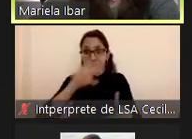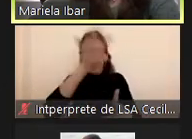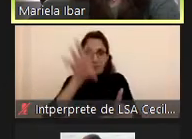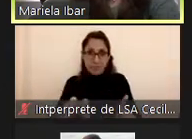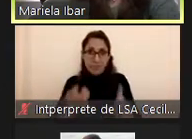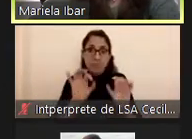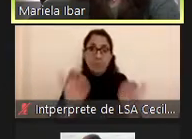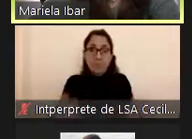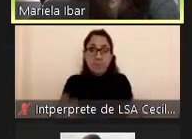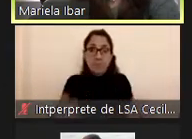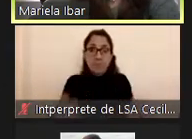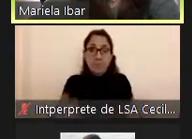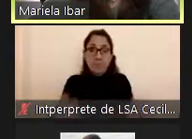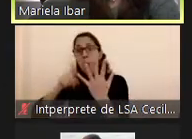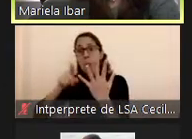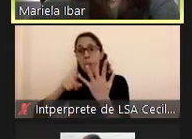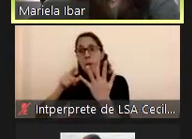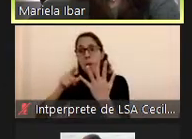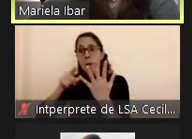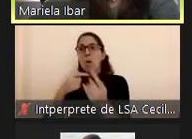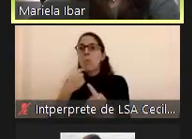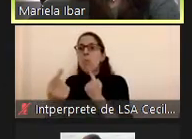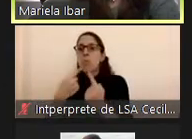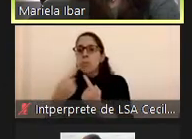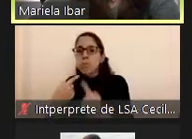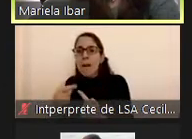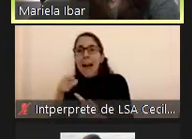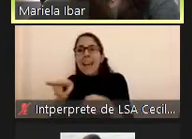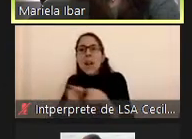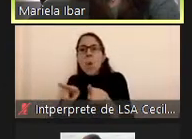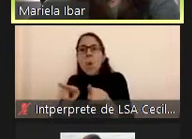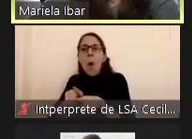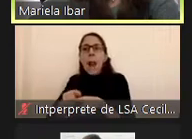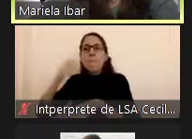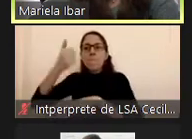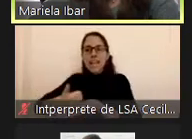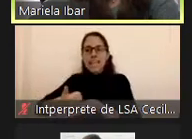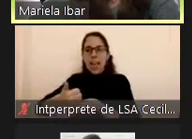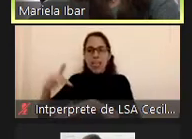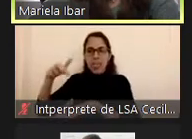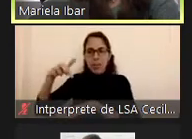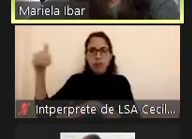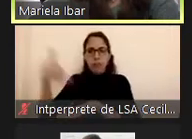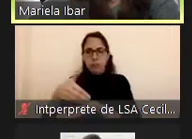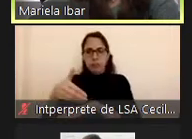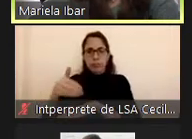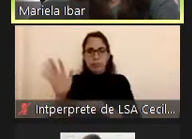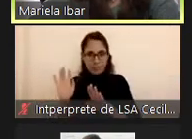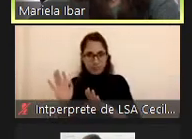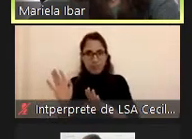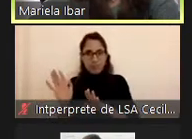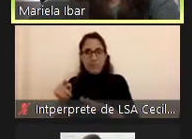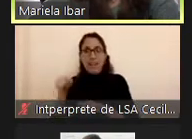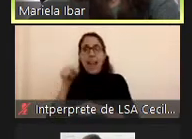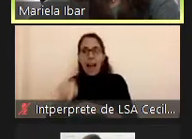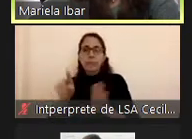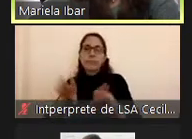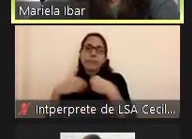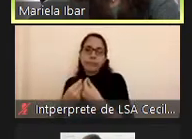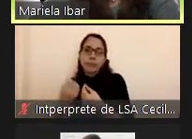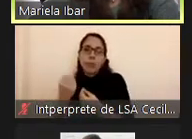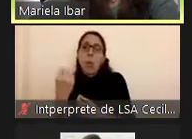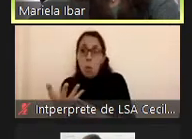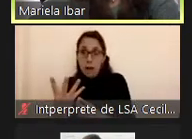el presentismo, ¿sí? Con una nota de 4. Y necesitan, para, digamos, que sea regular